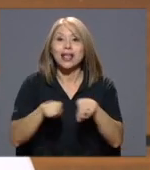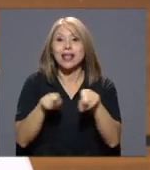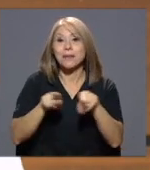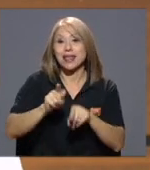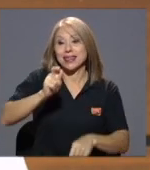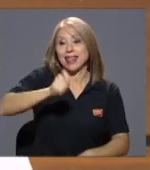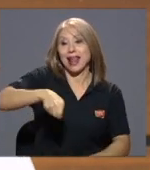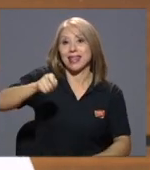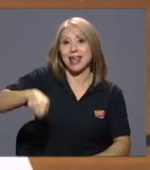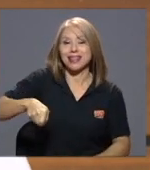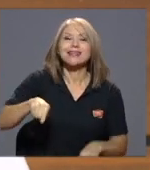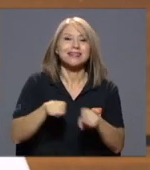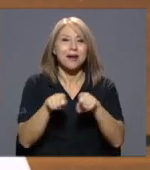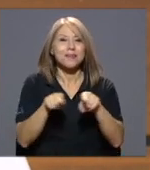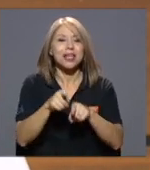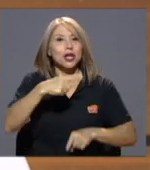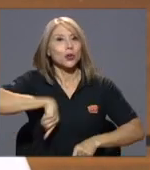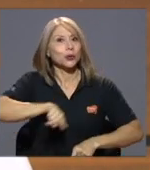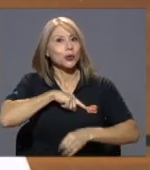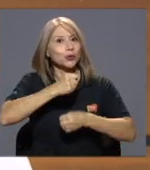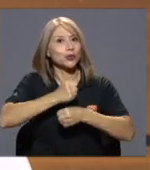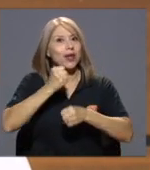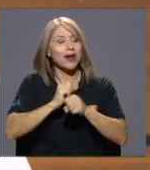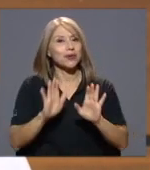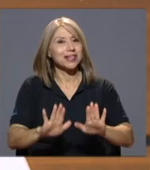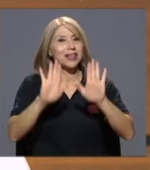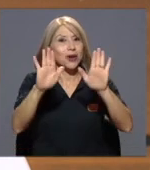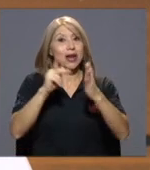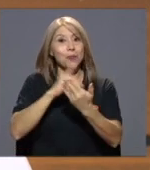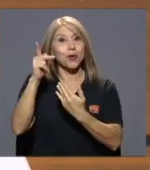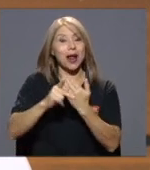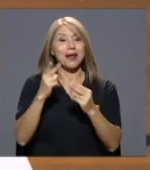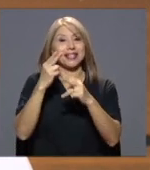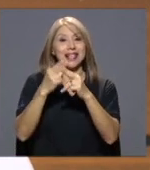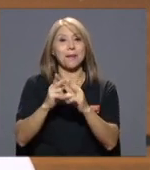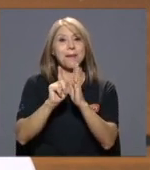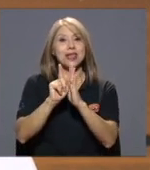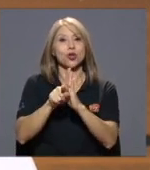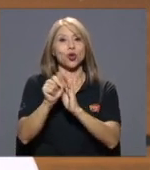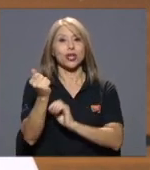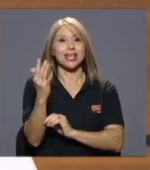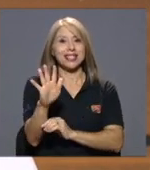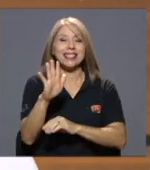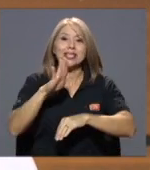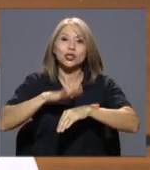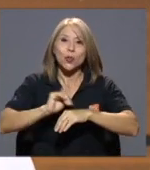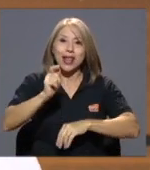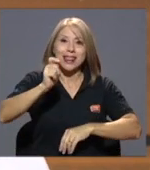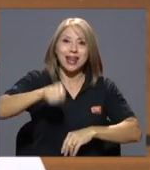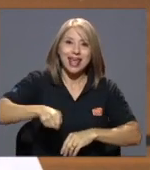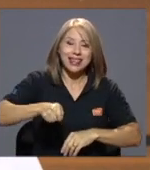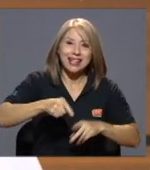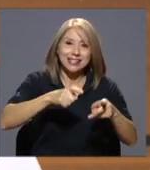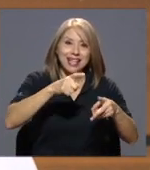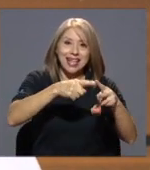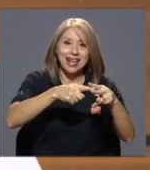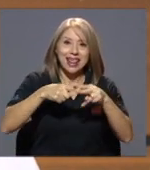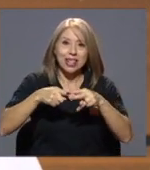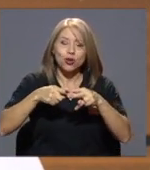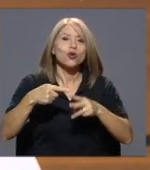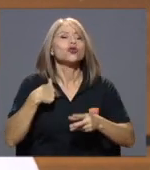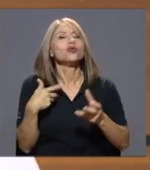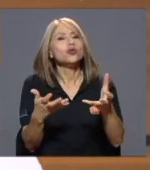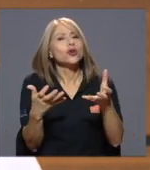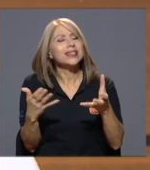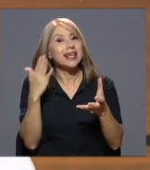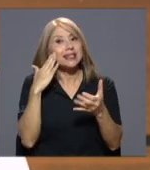también. Nosotros hicimos un trabajo extraordinario en minuto 15 alrededor de las tarjetas de crédito. Yo quisiera saber qué tipo de alianzas se están